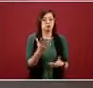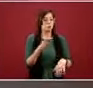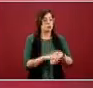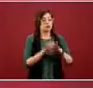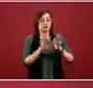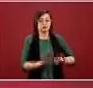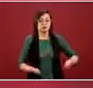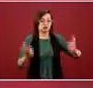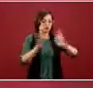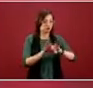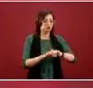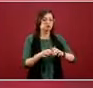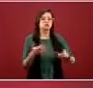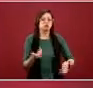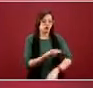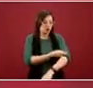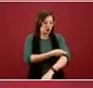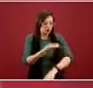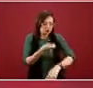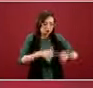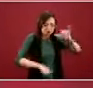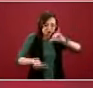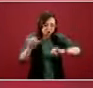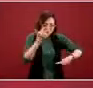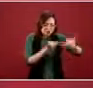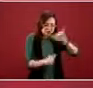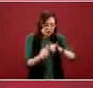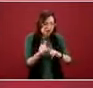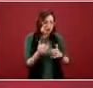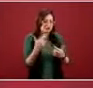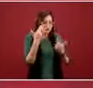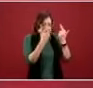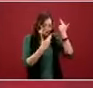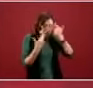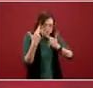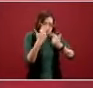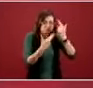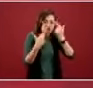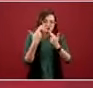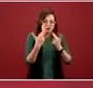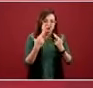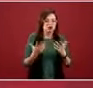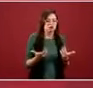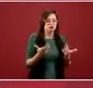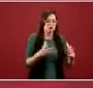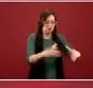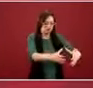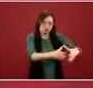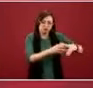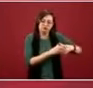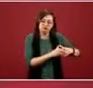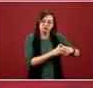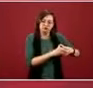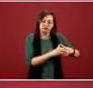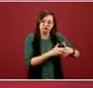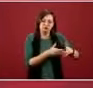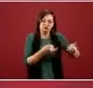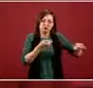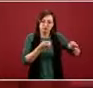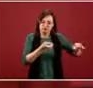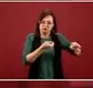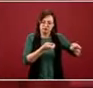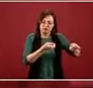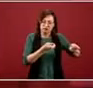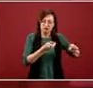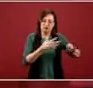fundamental y este mecanismo considera o es parte del repertorio de contención. Y la contención